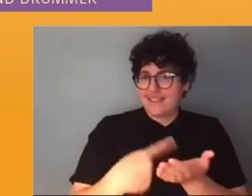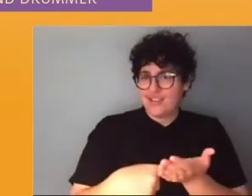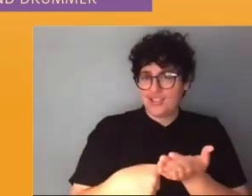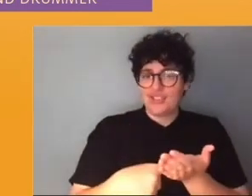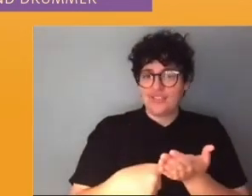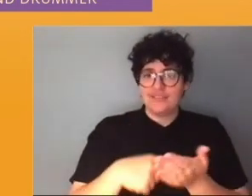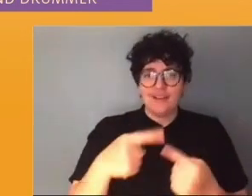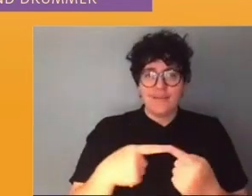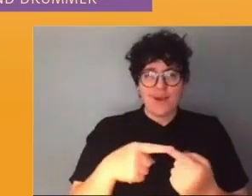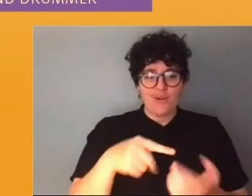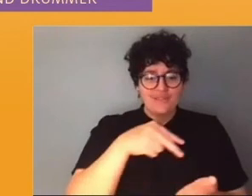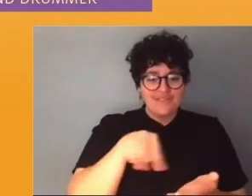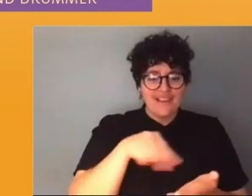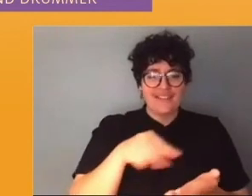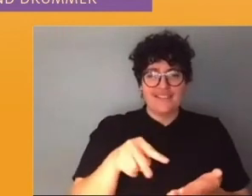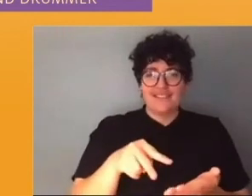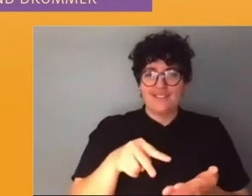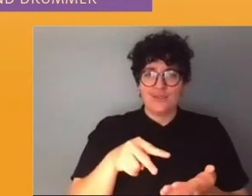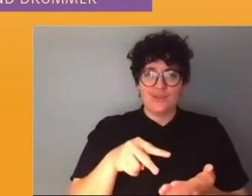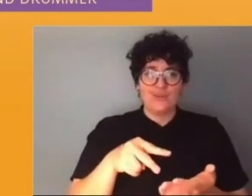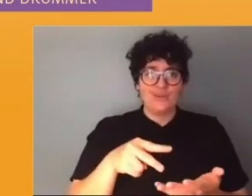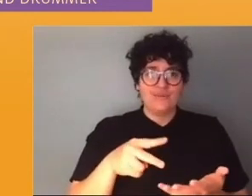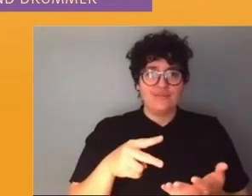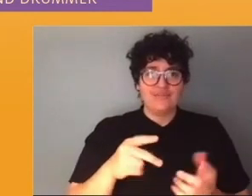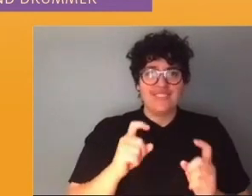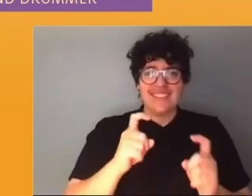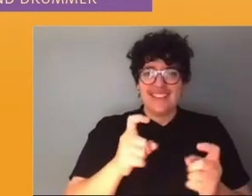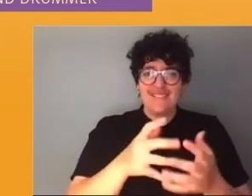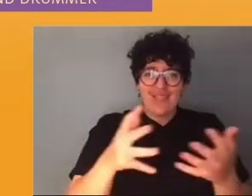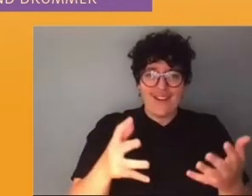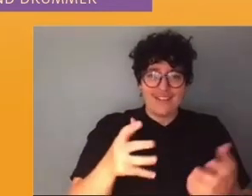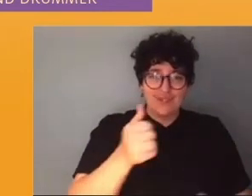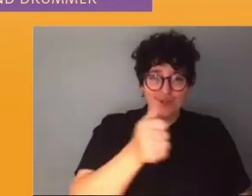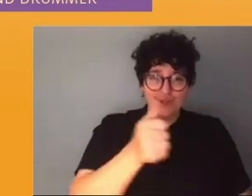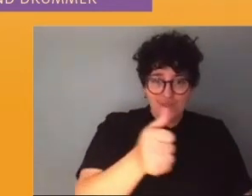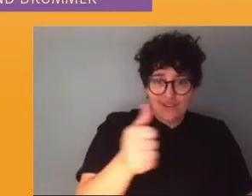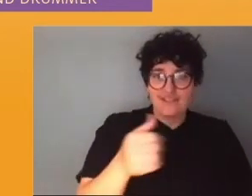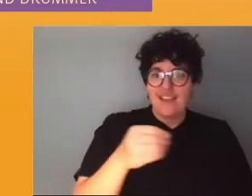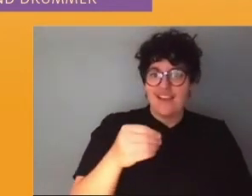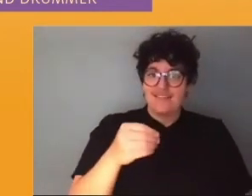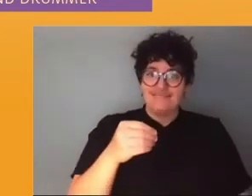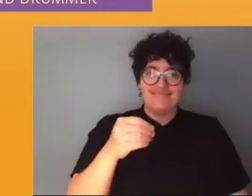Que les dan tanto a ustedes y a las personas alrededor.